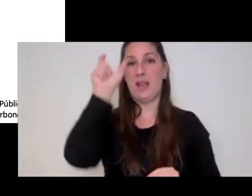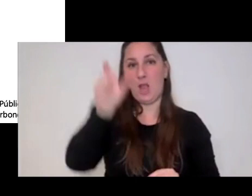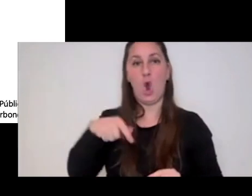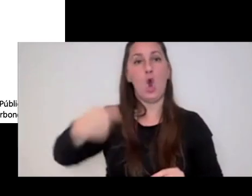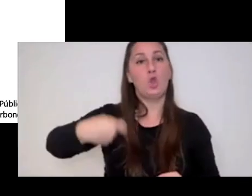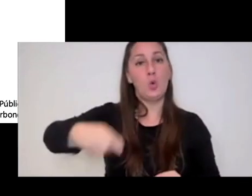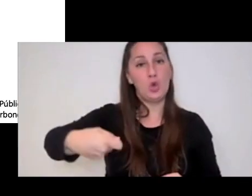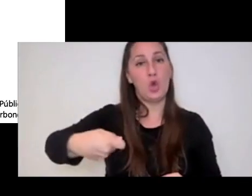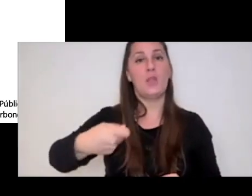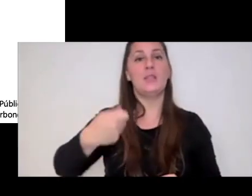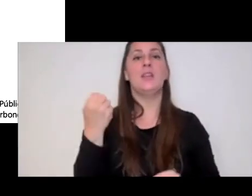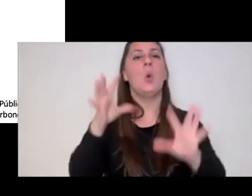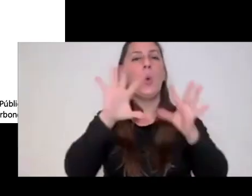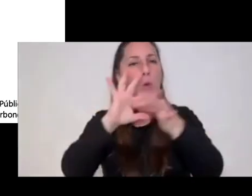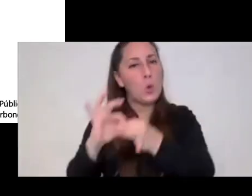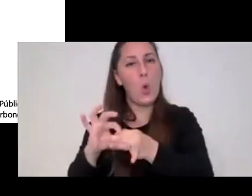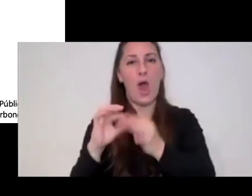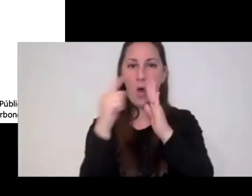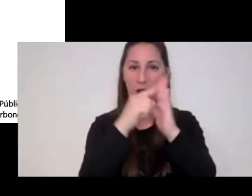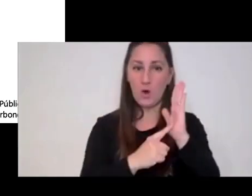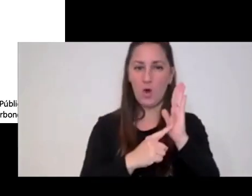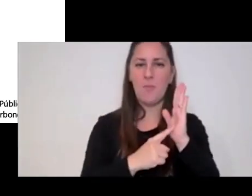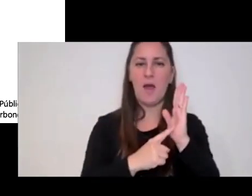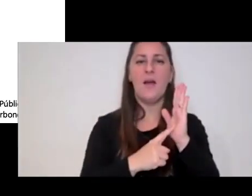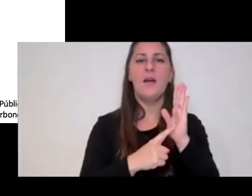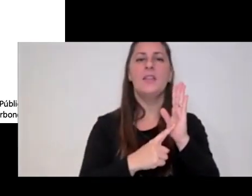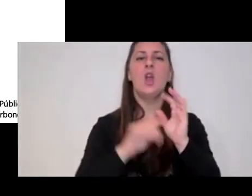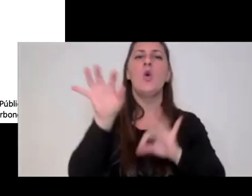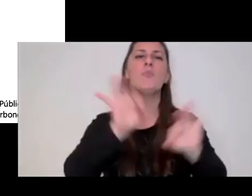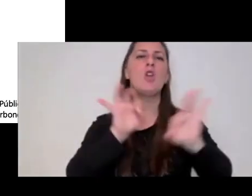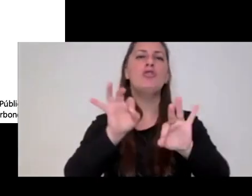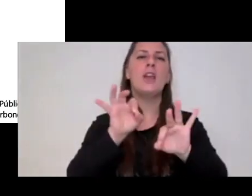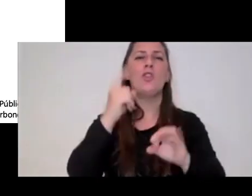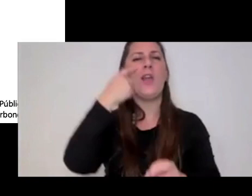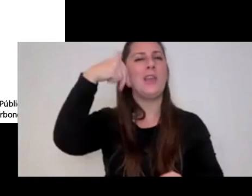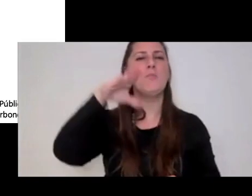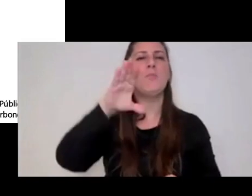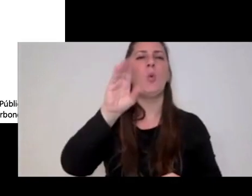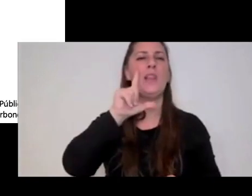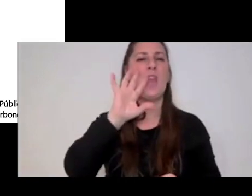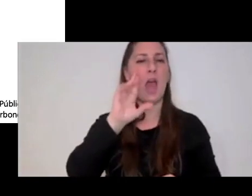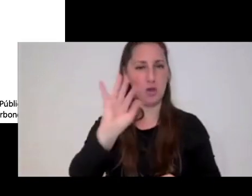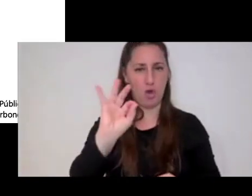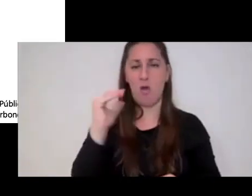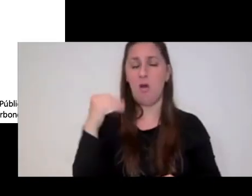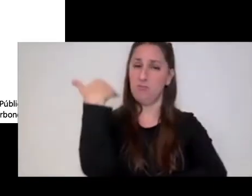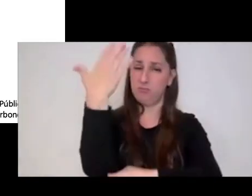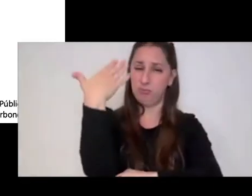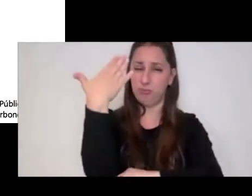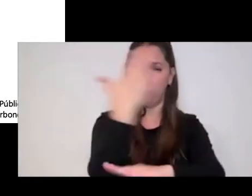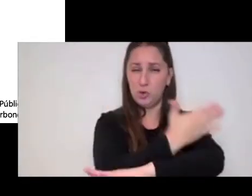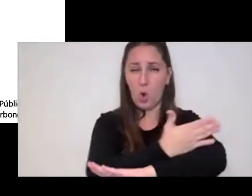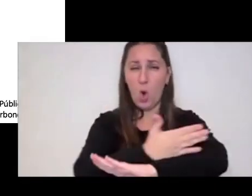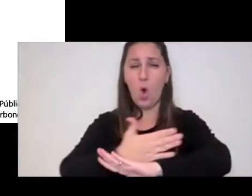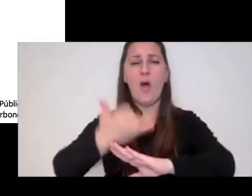económicos vinculados con la norma, es la definición de proyecto inmobiliario. En toda mi presentación van a encontrar las normas de las